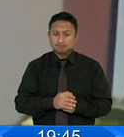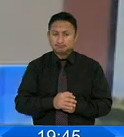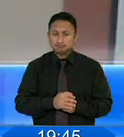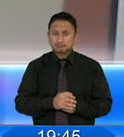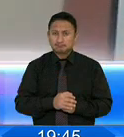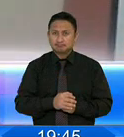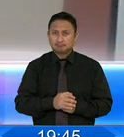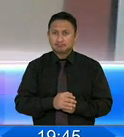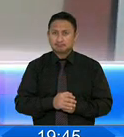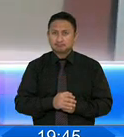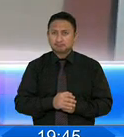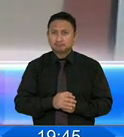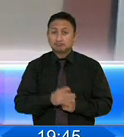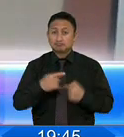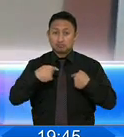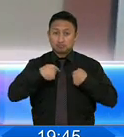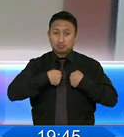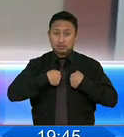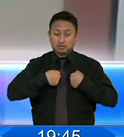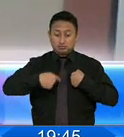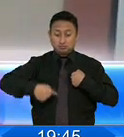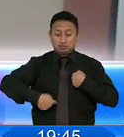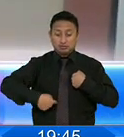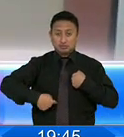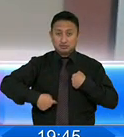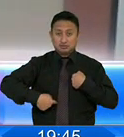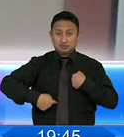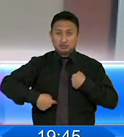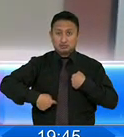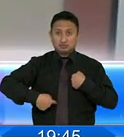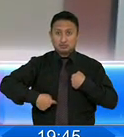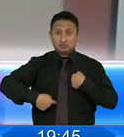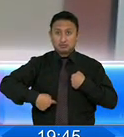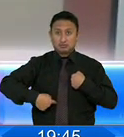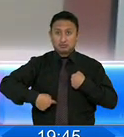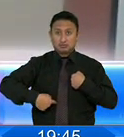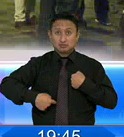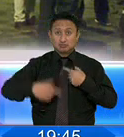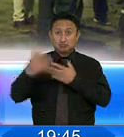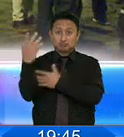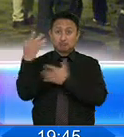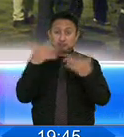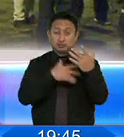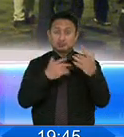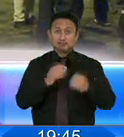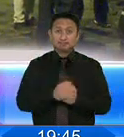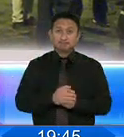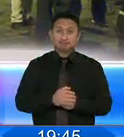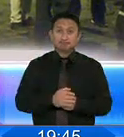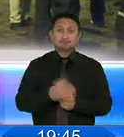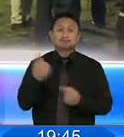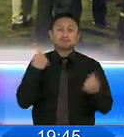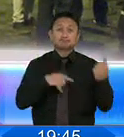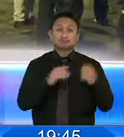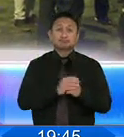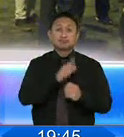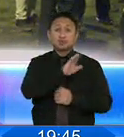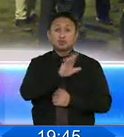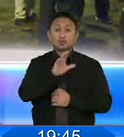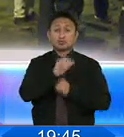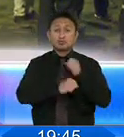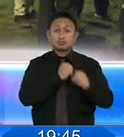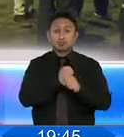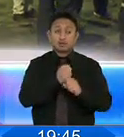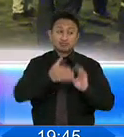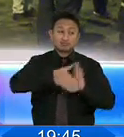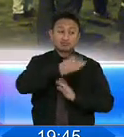impactos en el tórax, en el abdomen, en las extremidades superiores. Mientras el herido de 55 años de edad fue llevado de